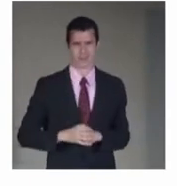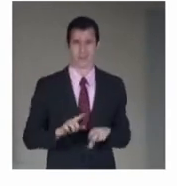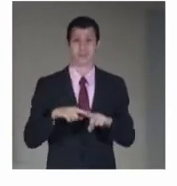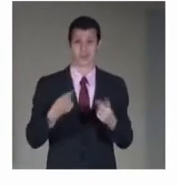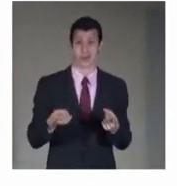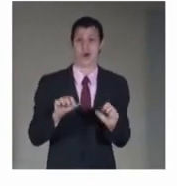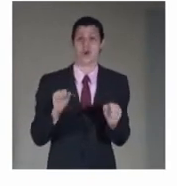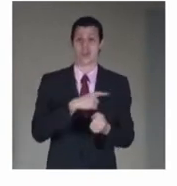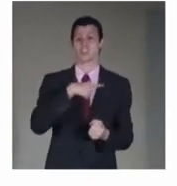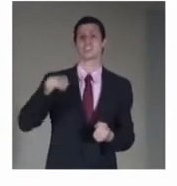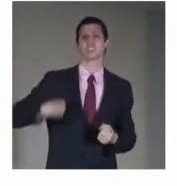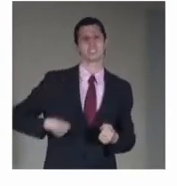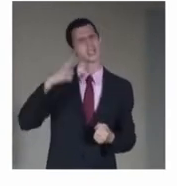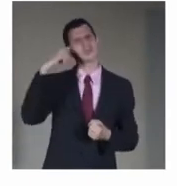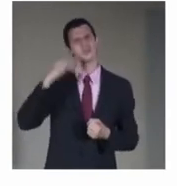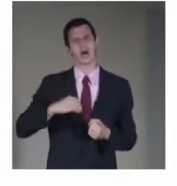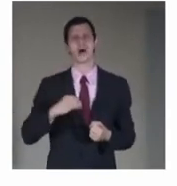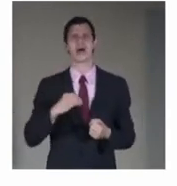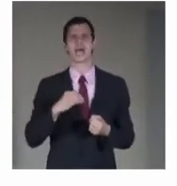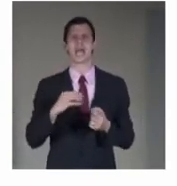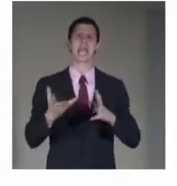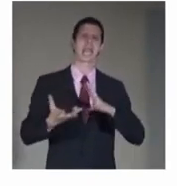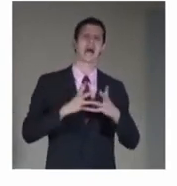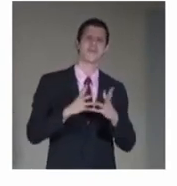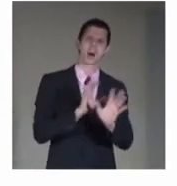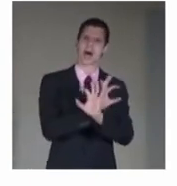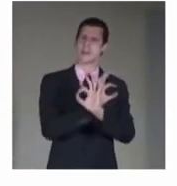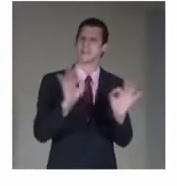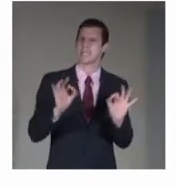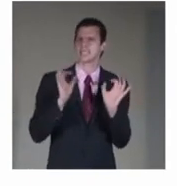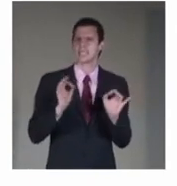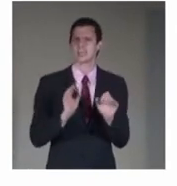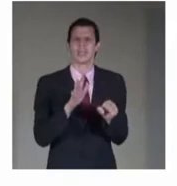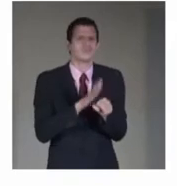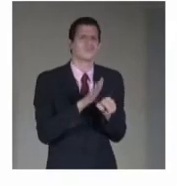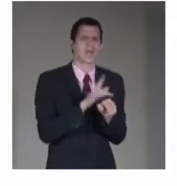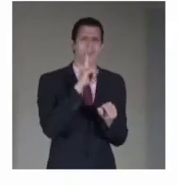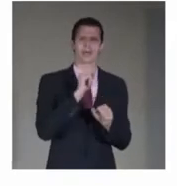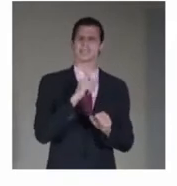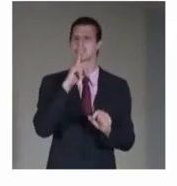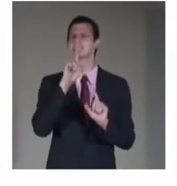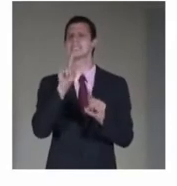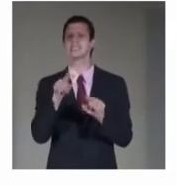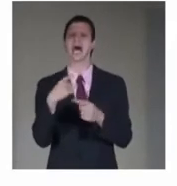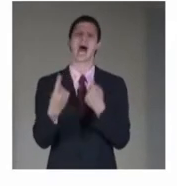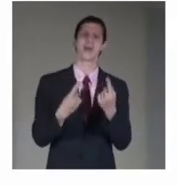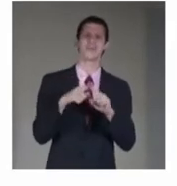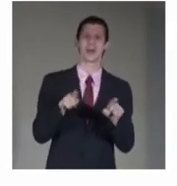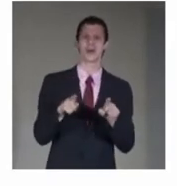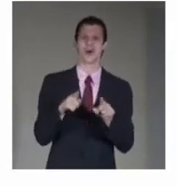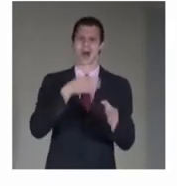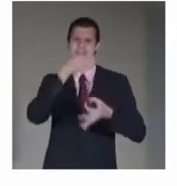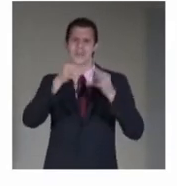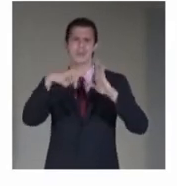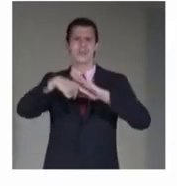pruebas que se piden en otros casos se afirman se dicen se publican y quedan continuamos